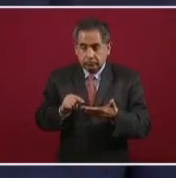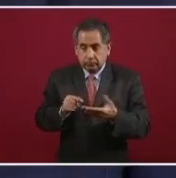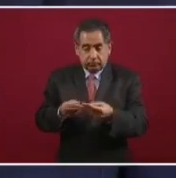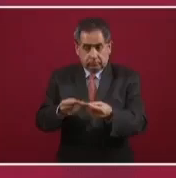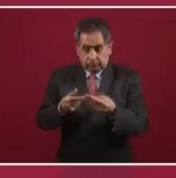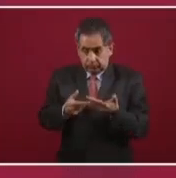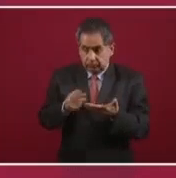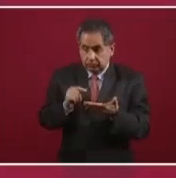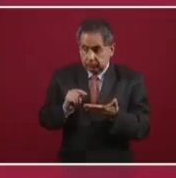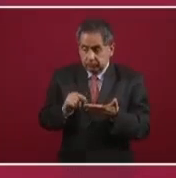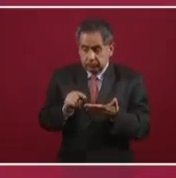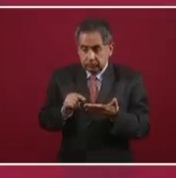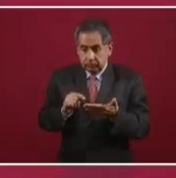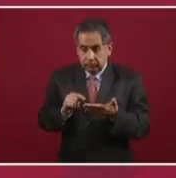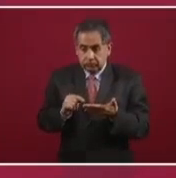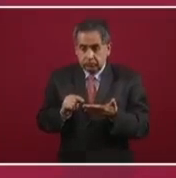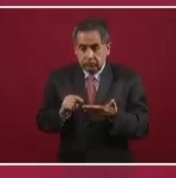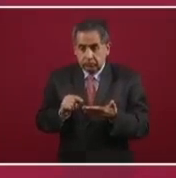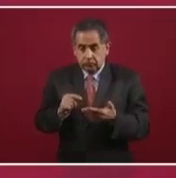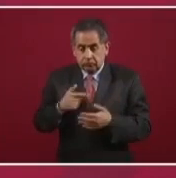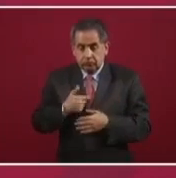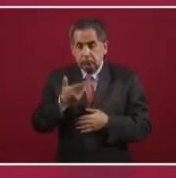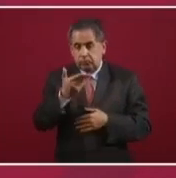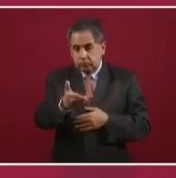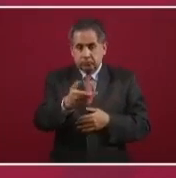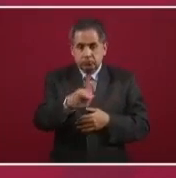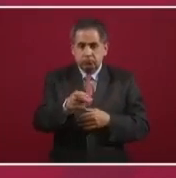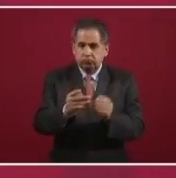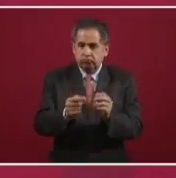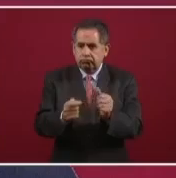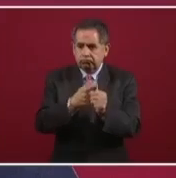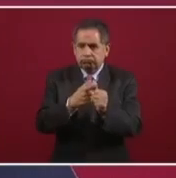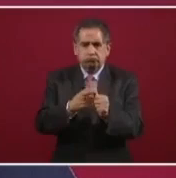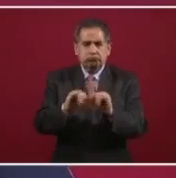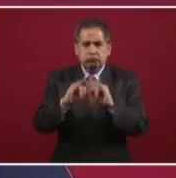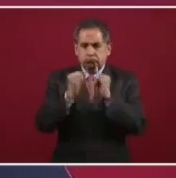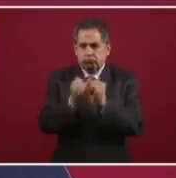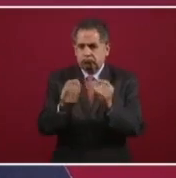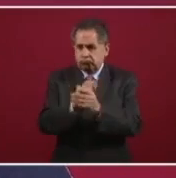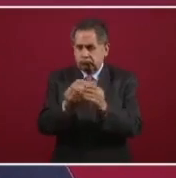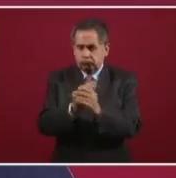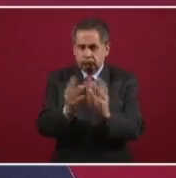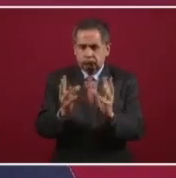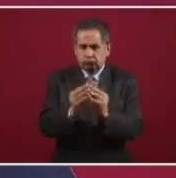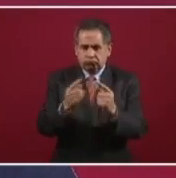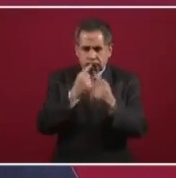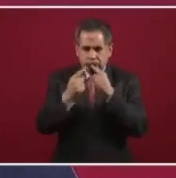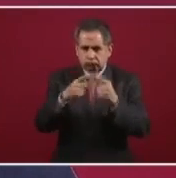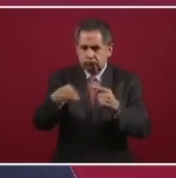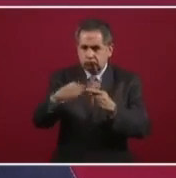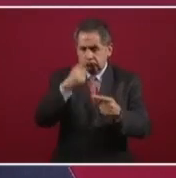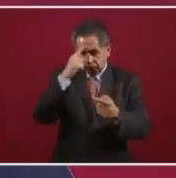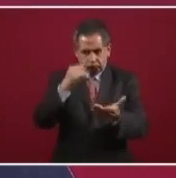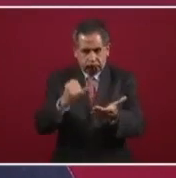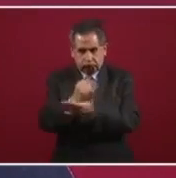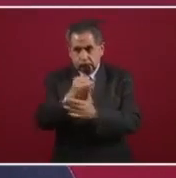y les pido que se reúnan y que tomen una